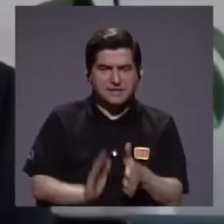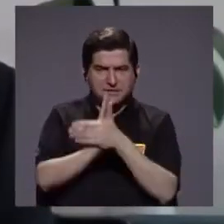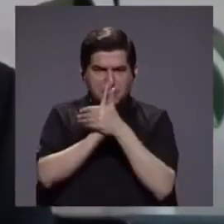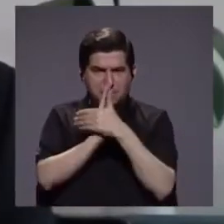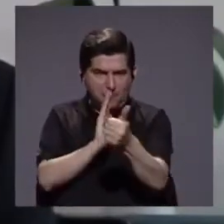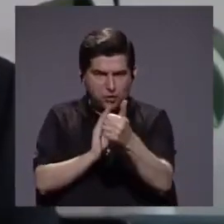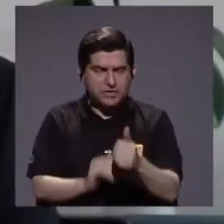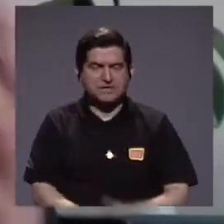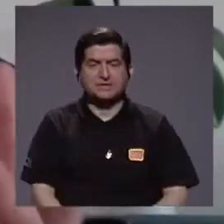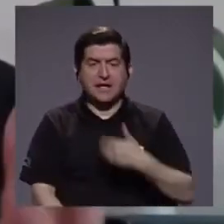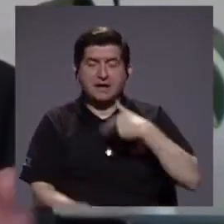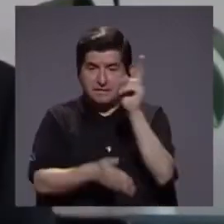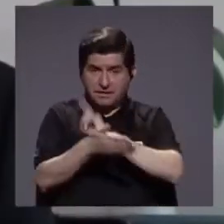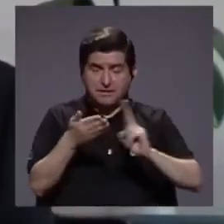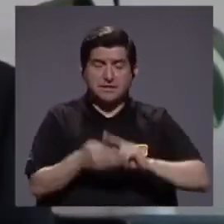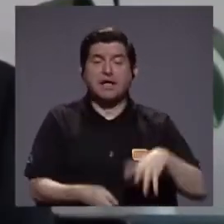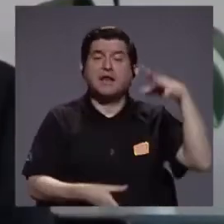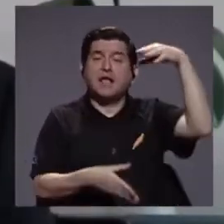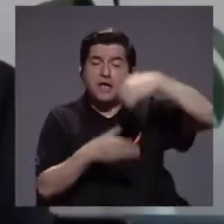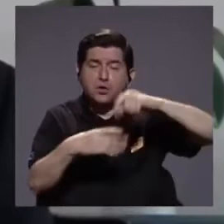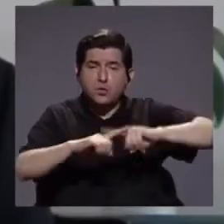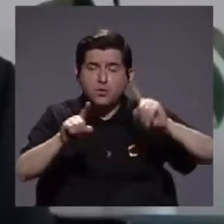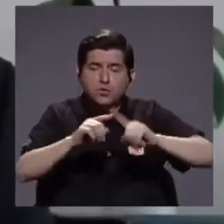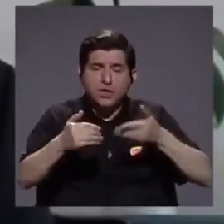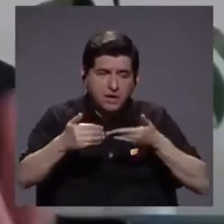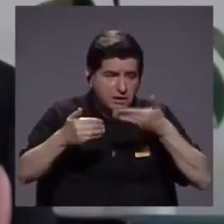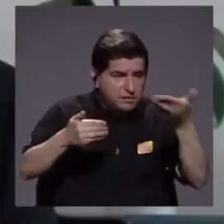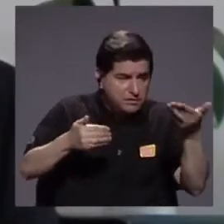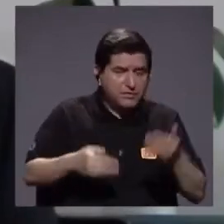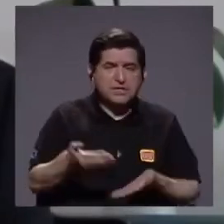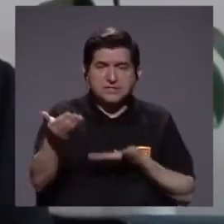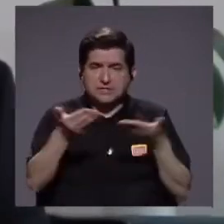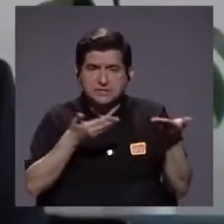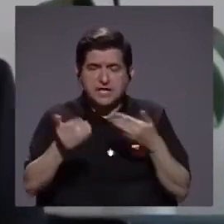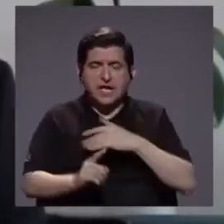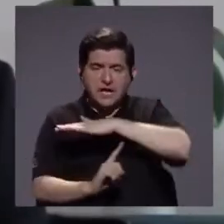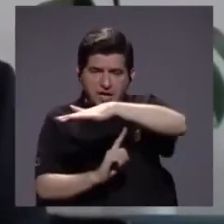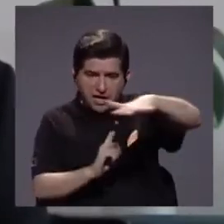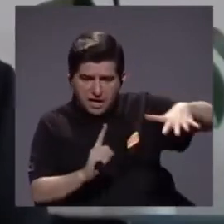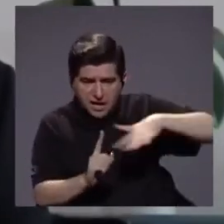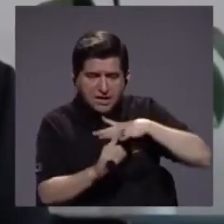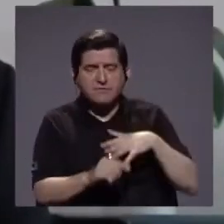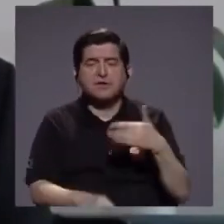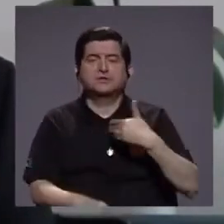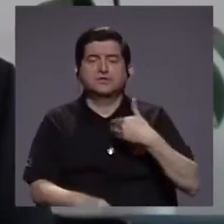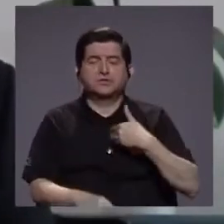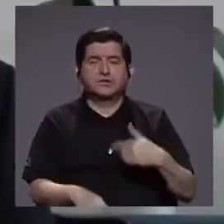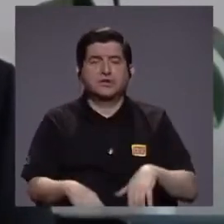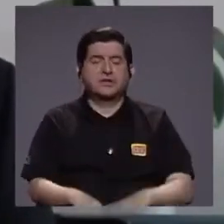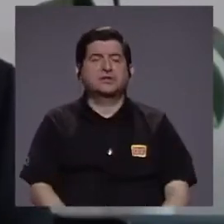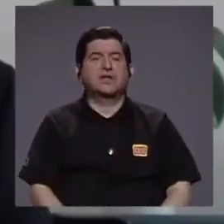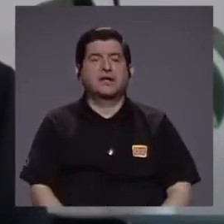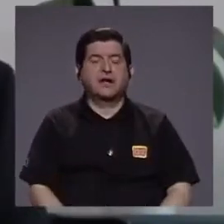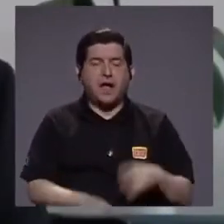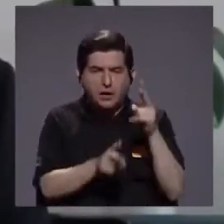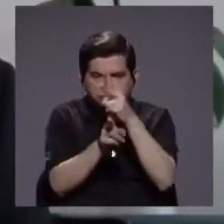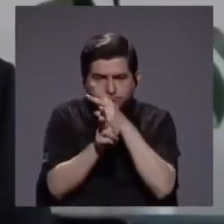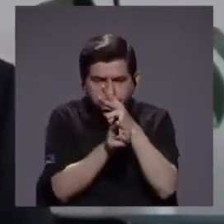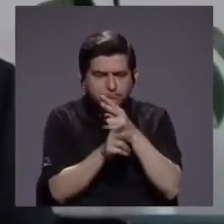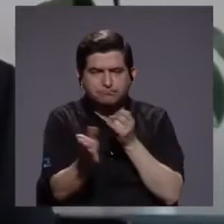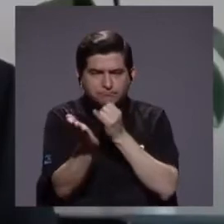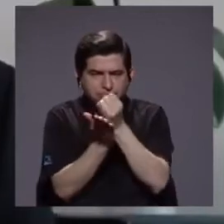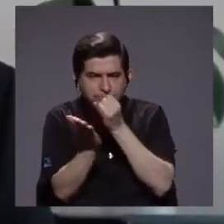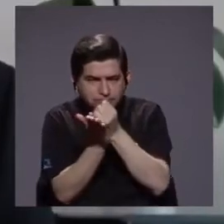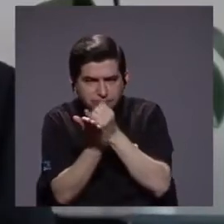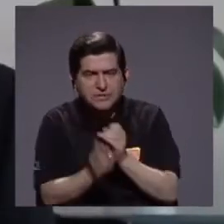potencial crecimiento de la universidad contemple diversos factores, servicios periféricos que hayan en las instalaciones, la supervisión y la inspección